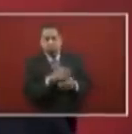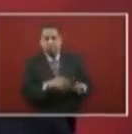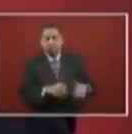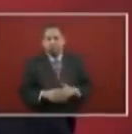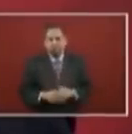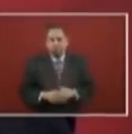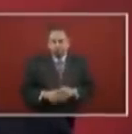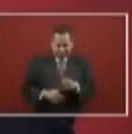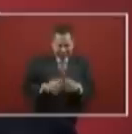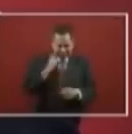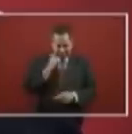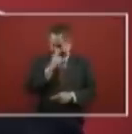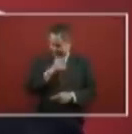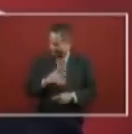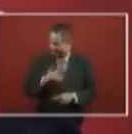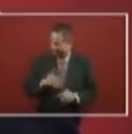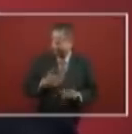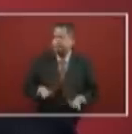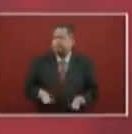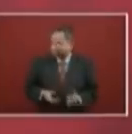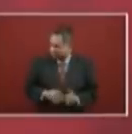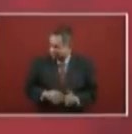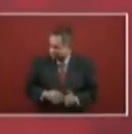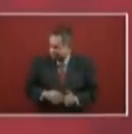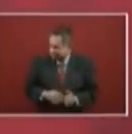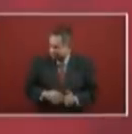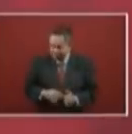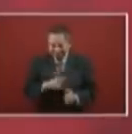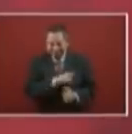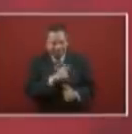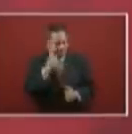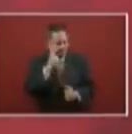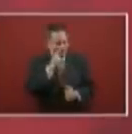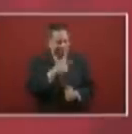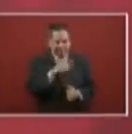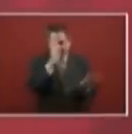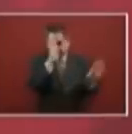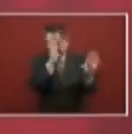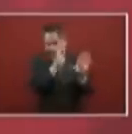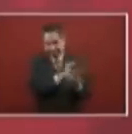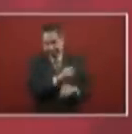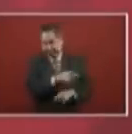no les parece de mal gusto